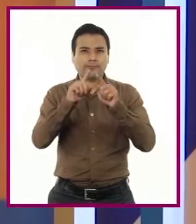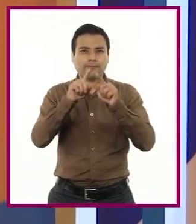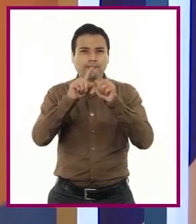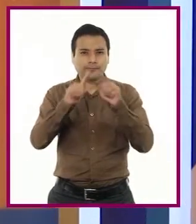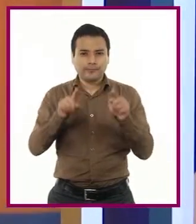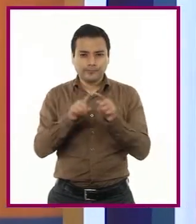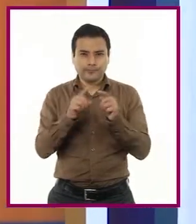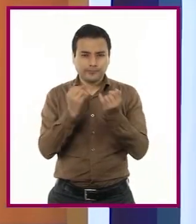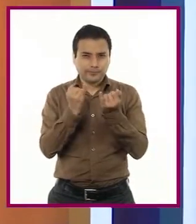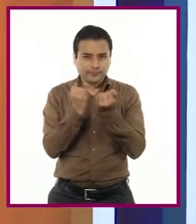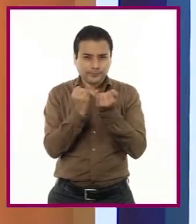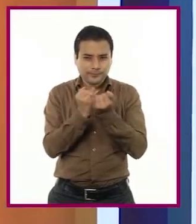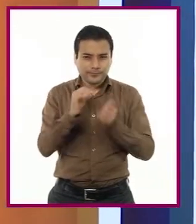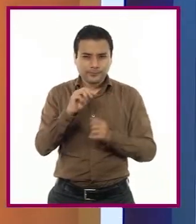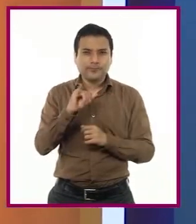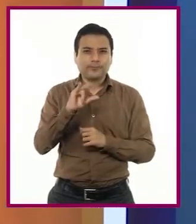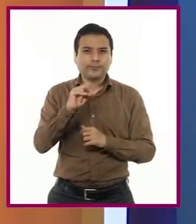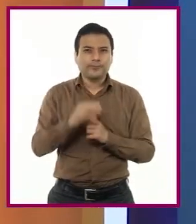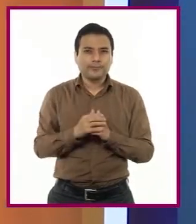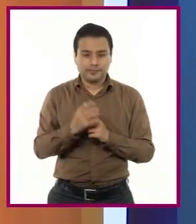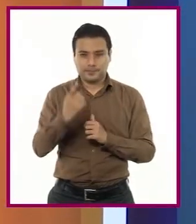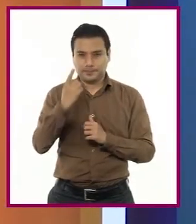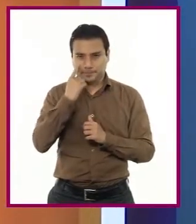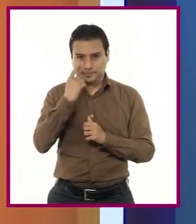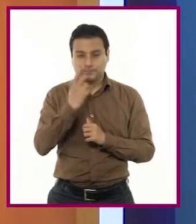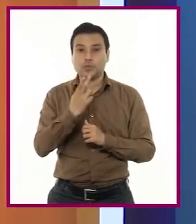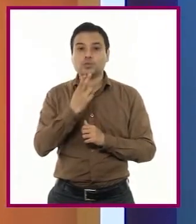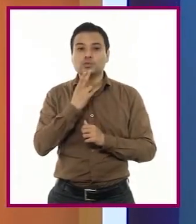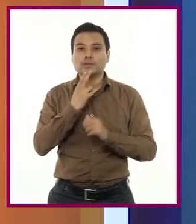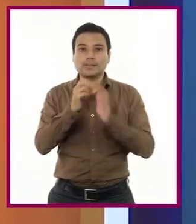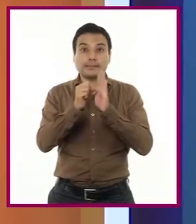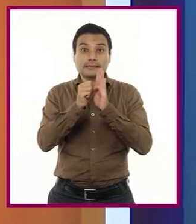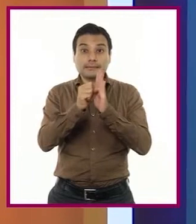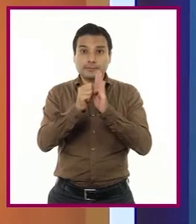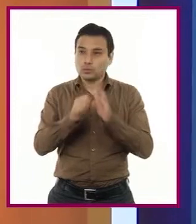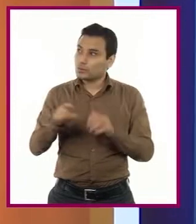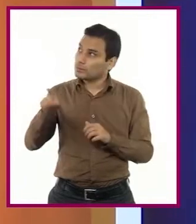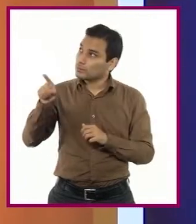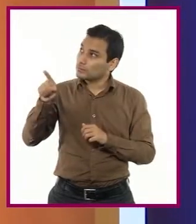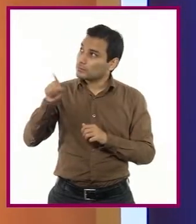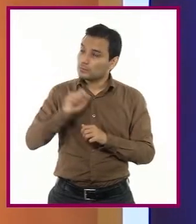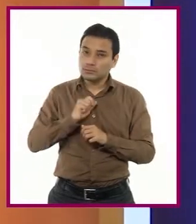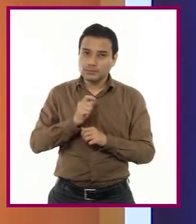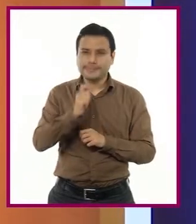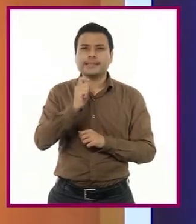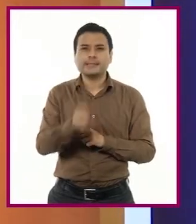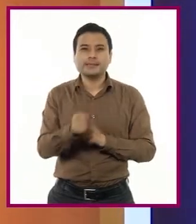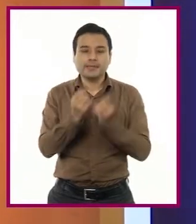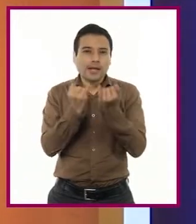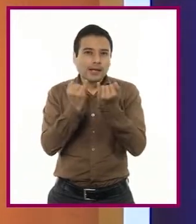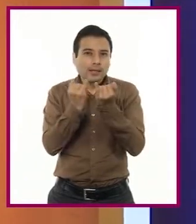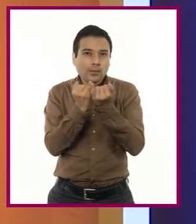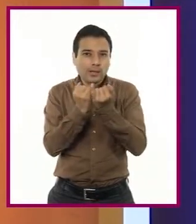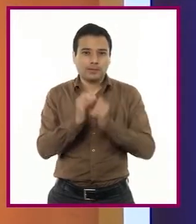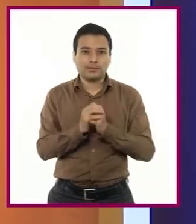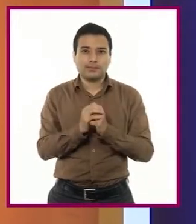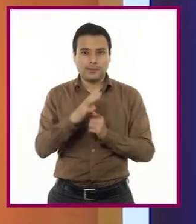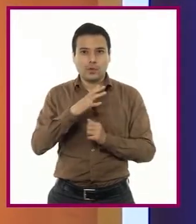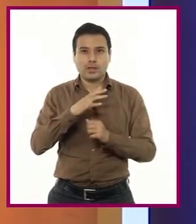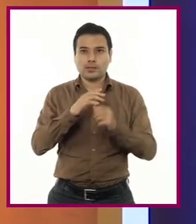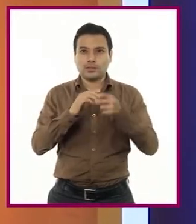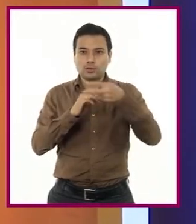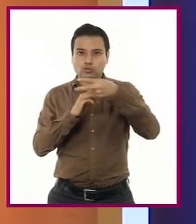dos triángulos, utilizaremos el siguiente símbolo, que es muy similar al signo de igual, pero posee una